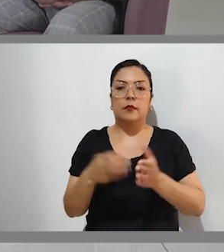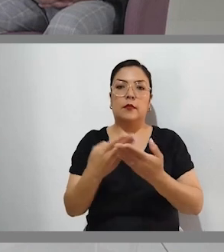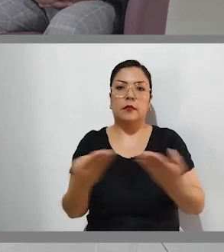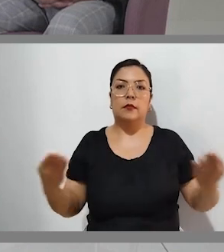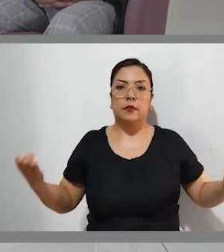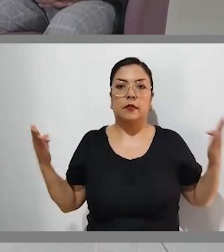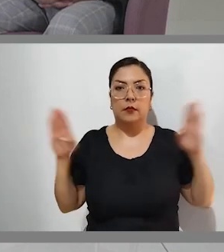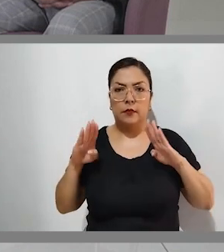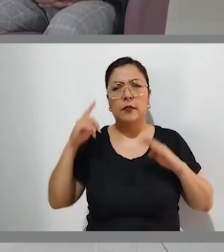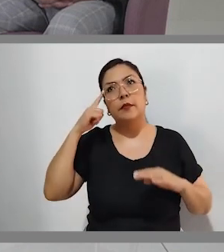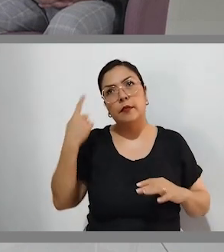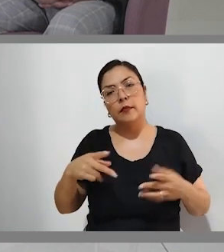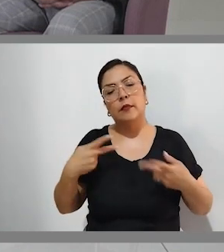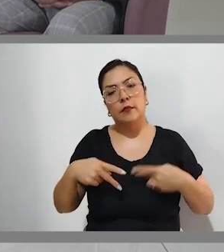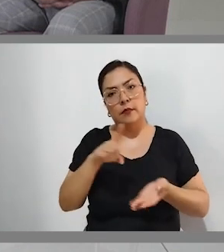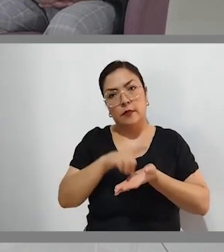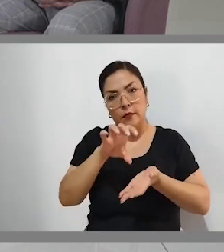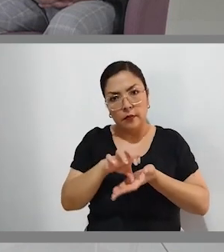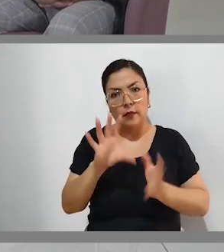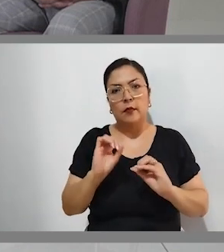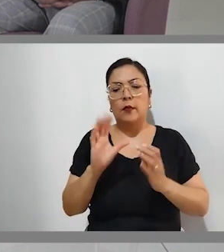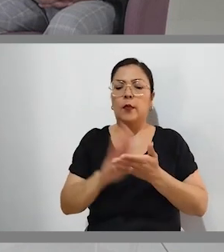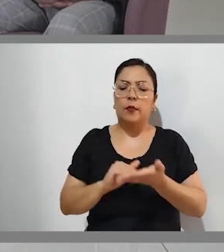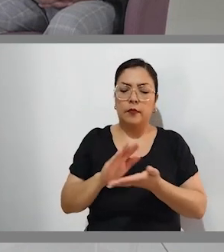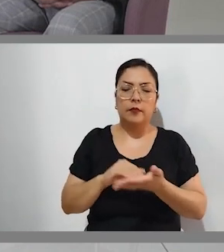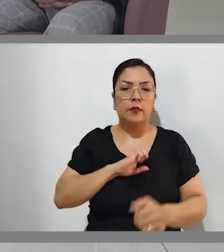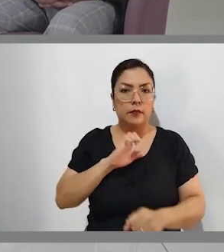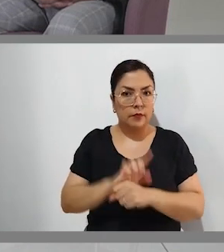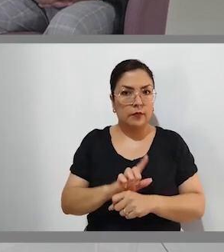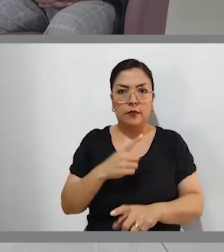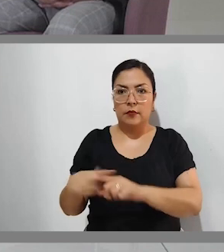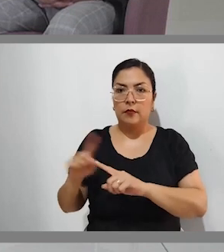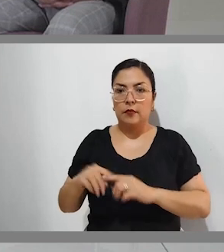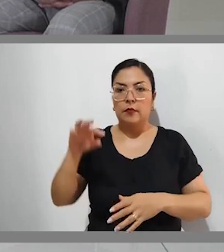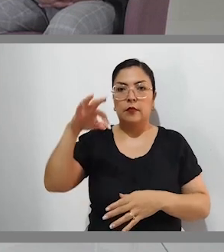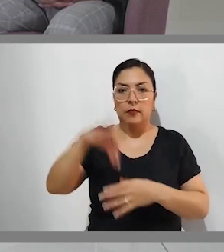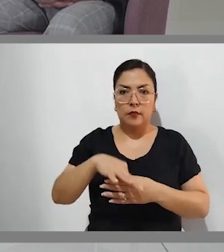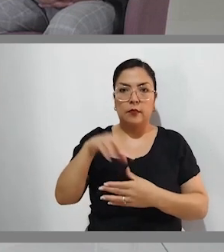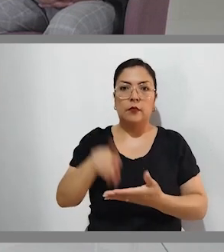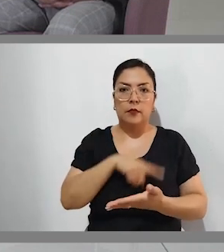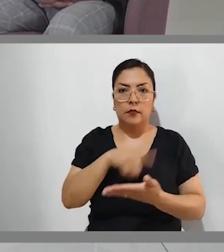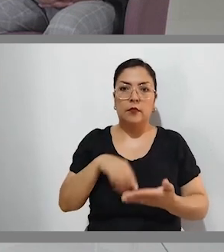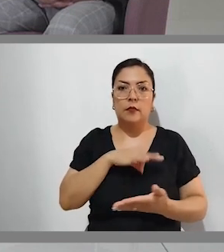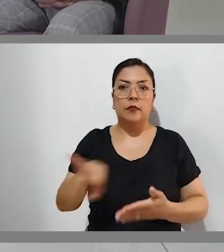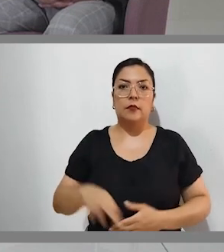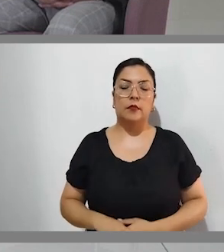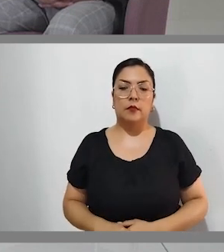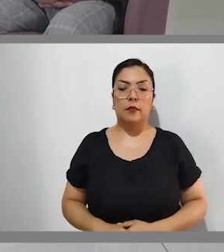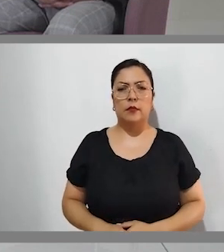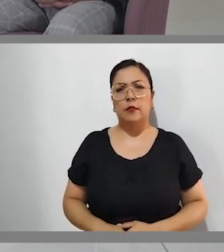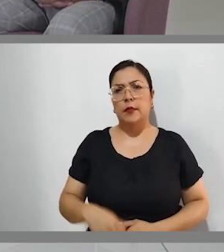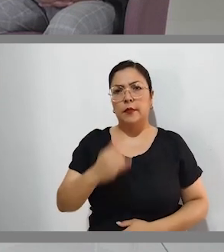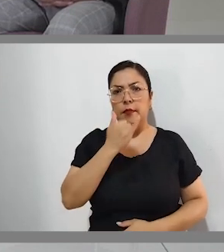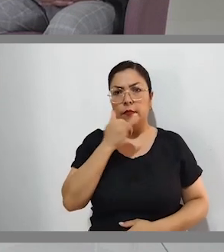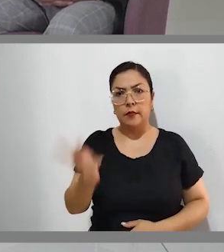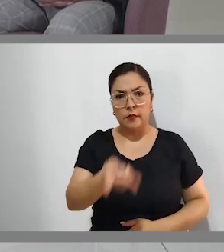funcionarios capacitados y con documentación electoral que les permita ejercer su voto. En ese sentido, dentro de ese proceso